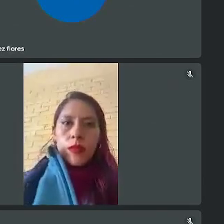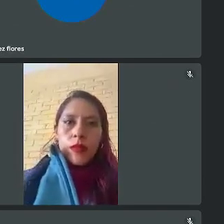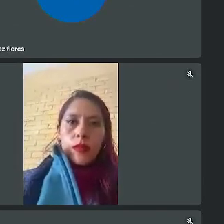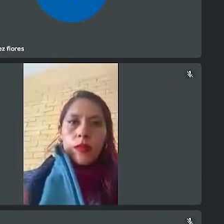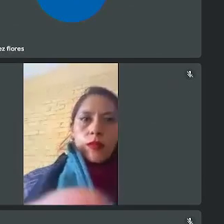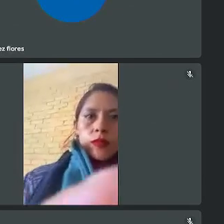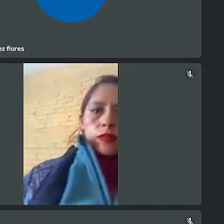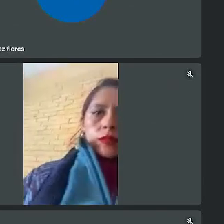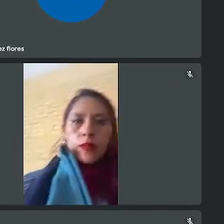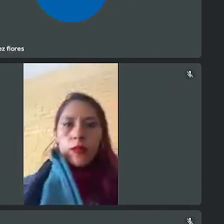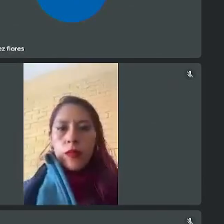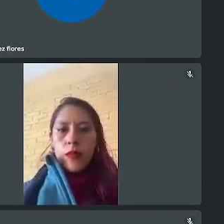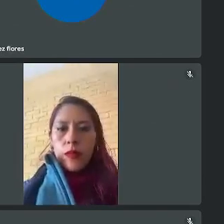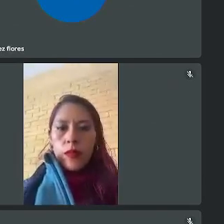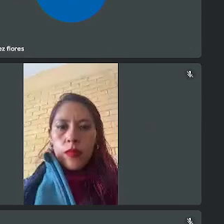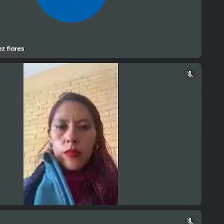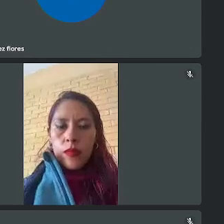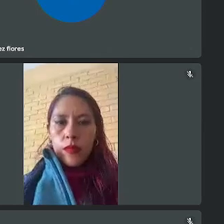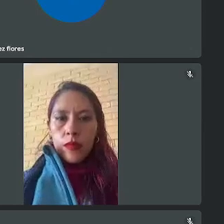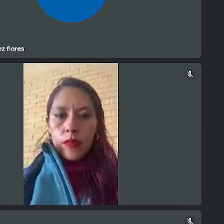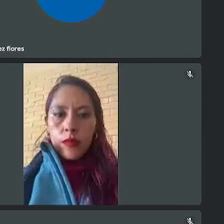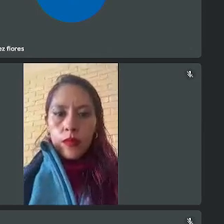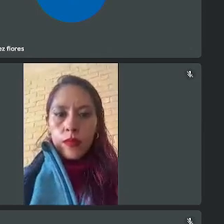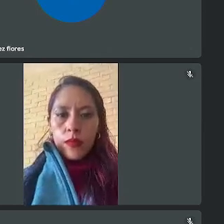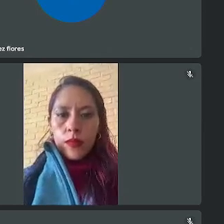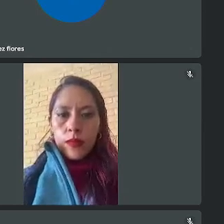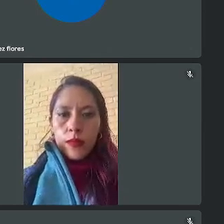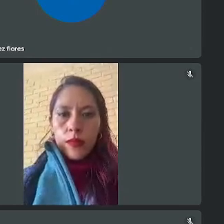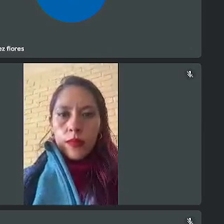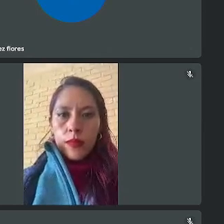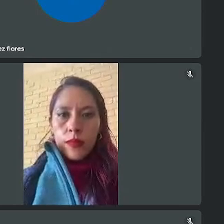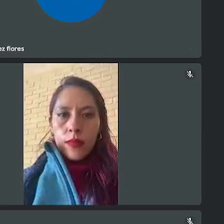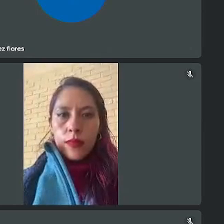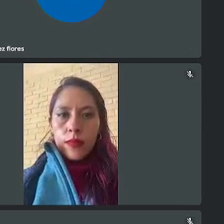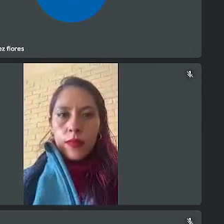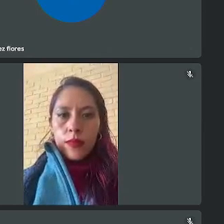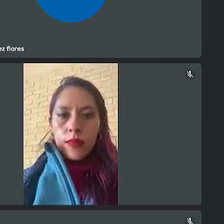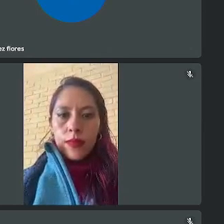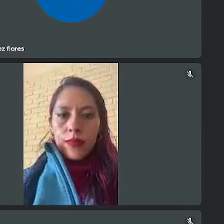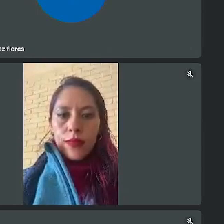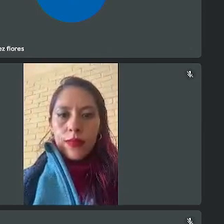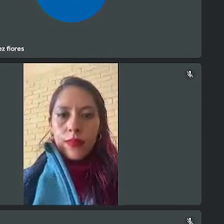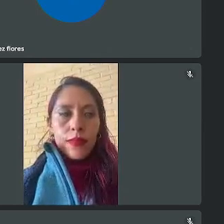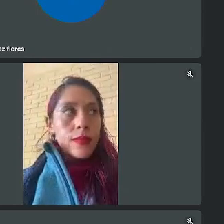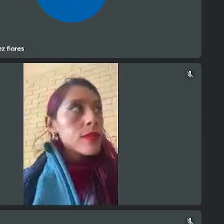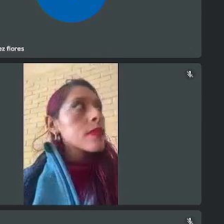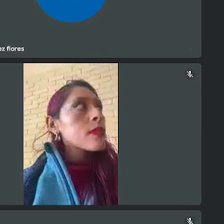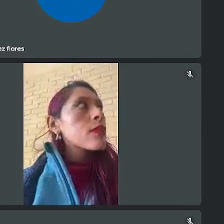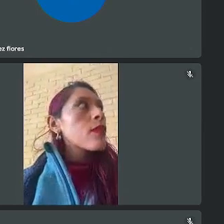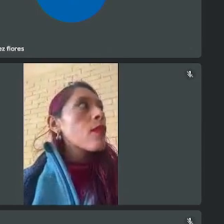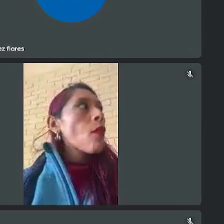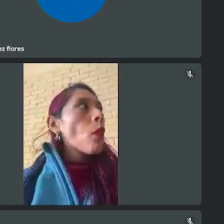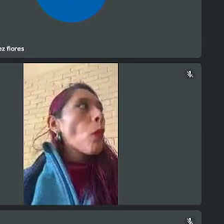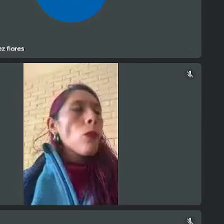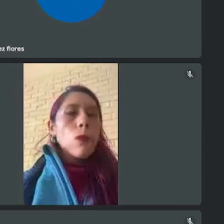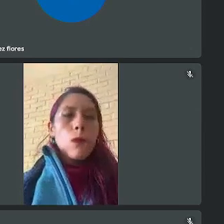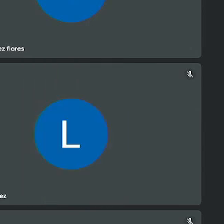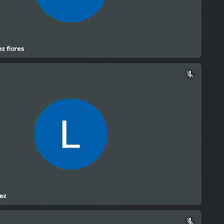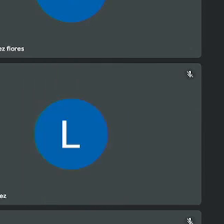Nos vemos entonces el próximo jueves. Esperamos ya no tener problemas técnicos el jueves y cualquier duda o